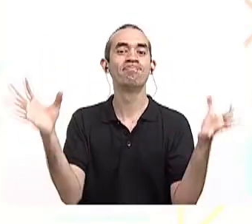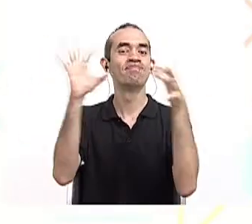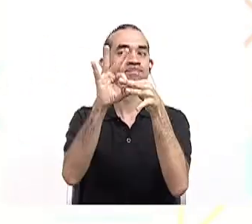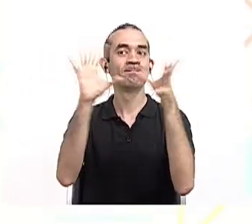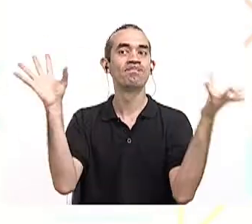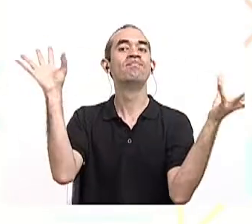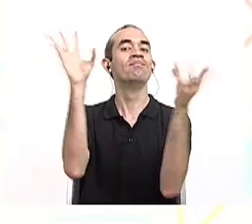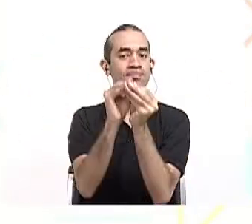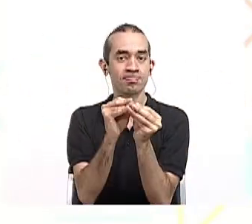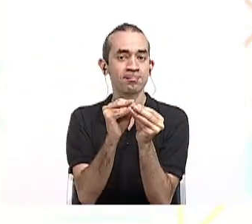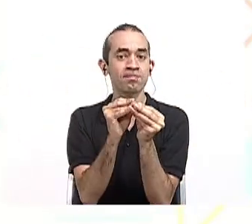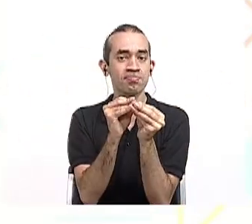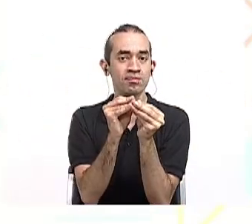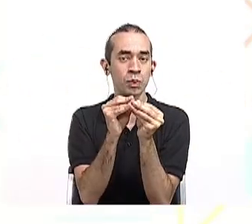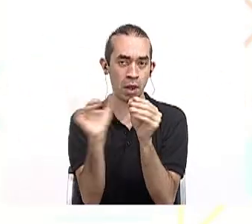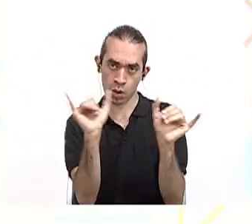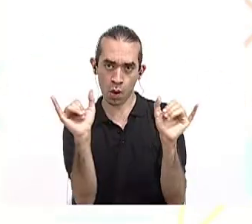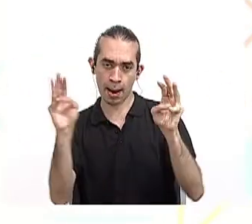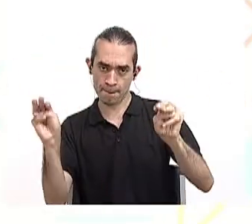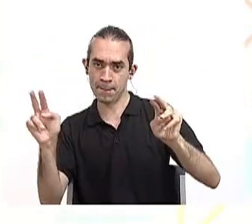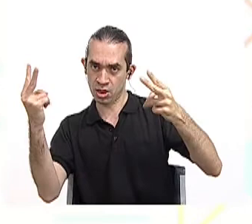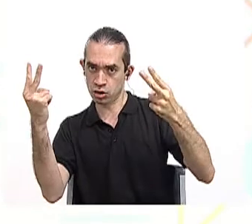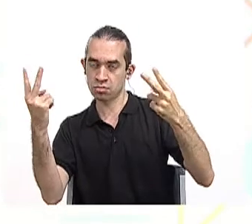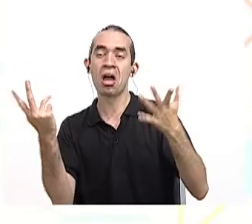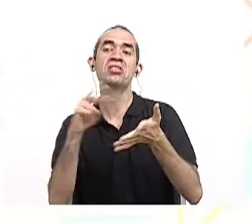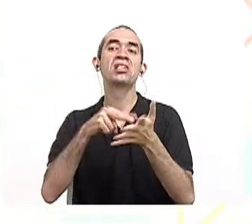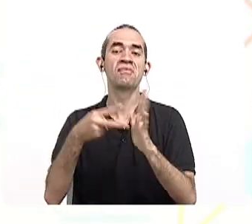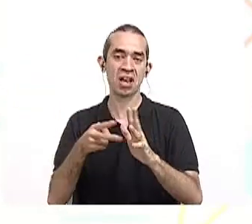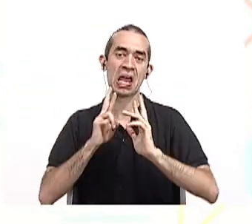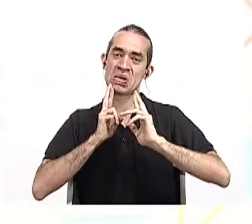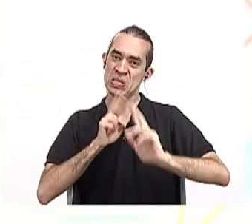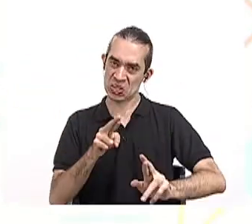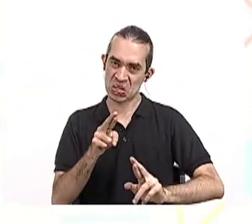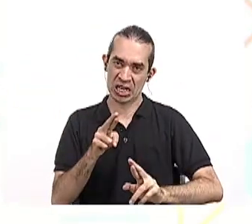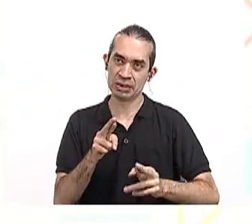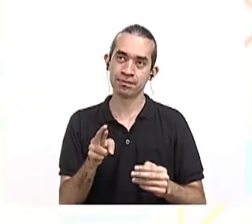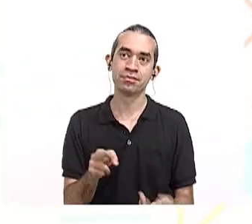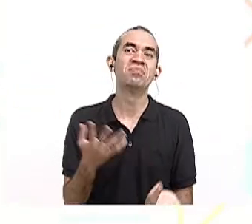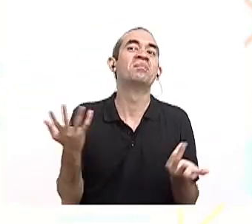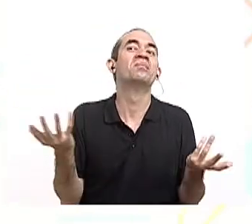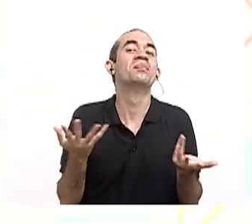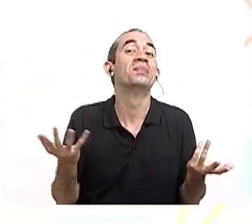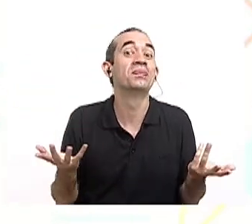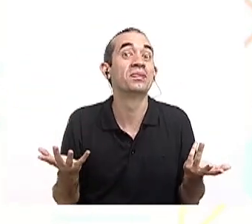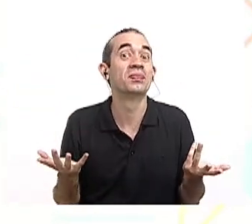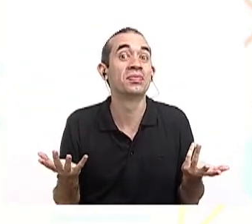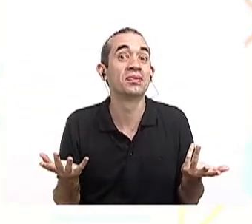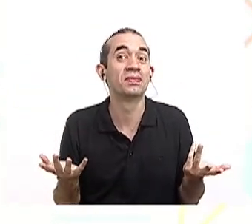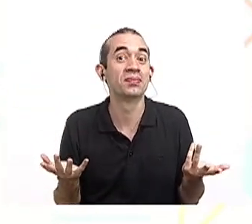Es una suma de términos semejantes, entonces el resultado corresponde a,